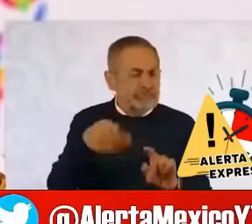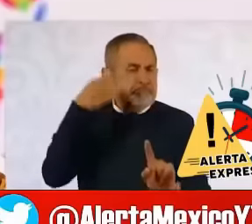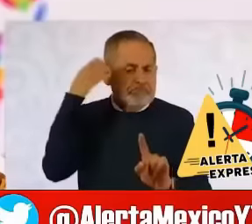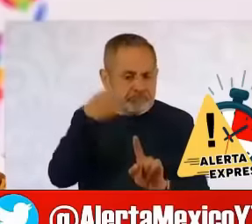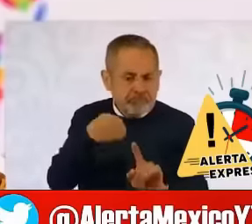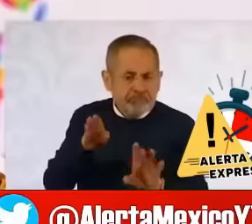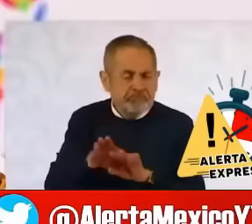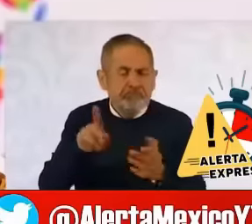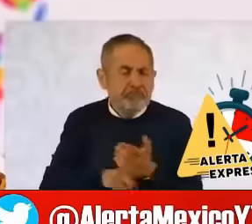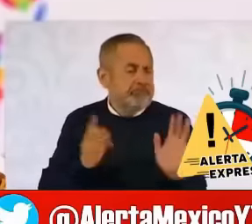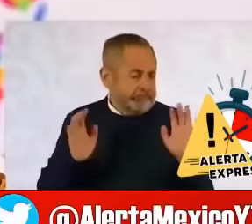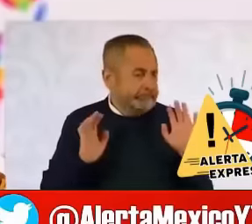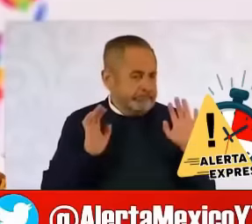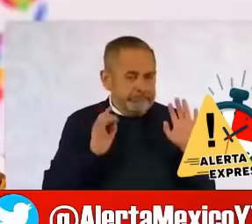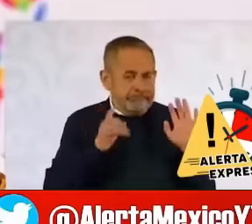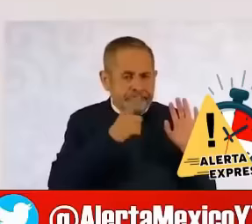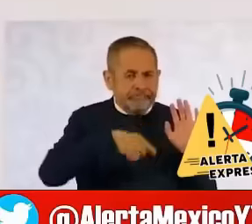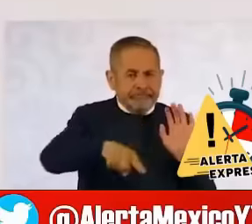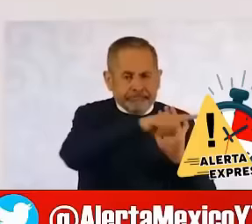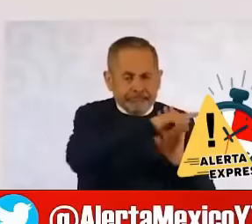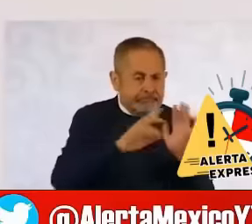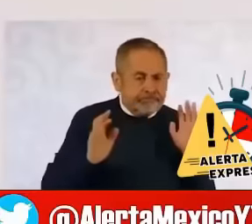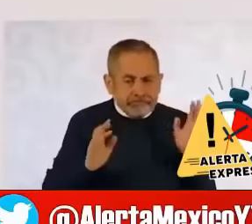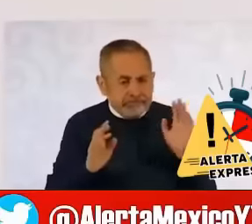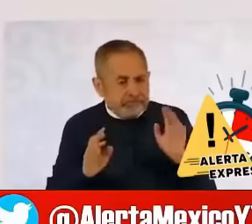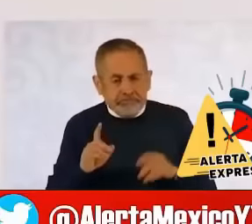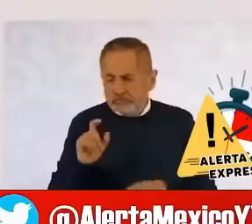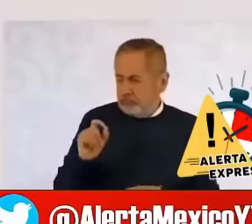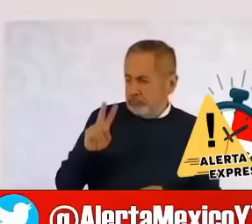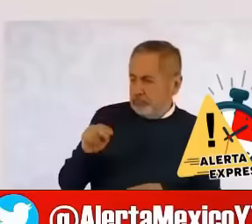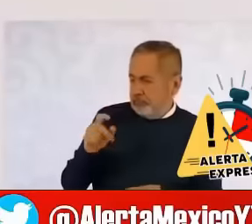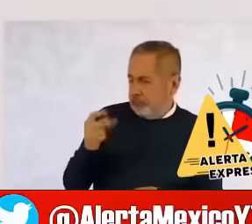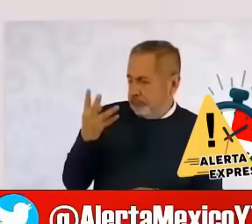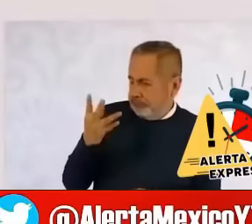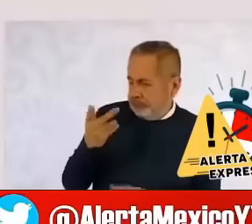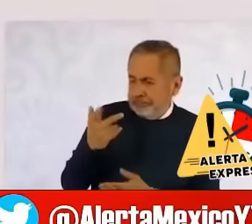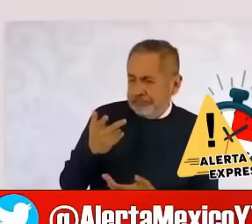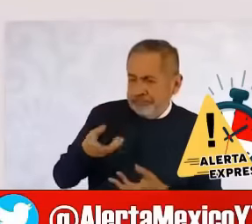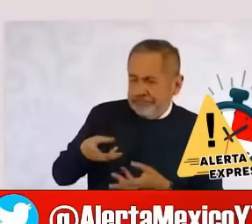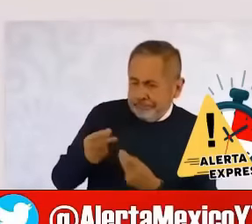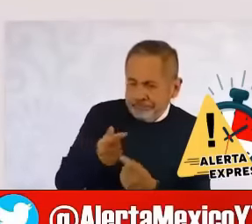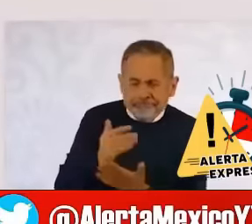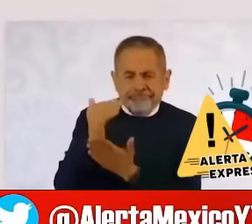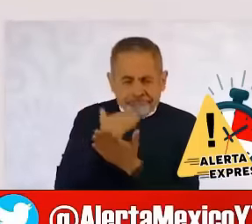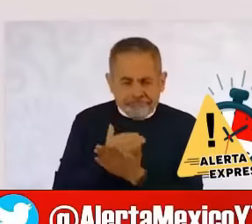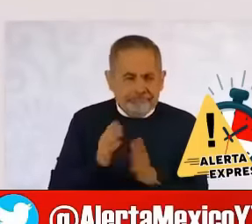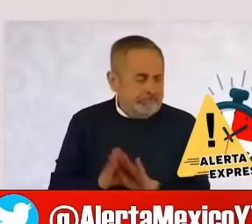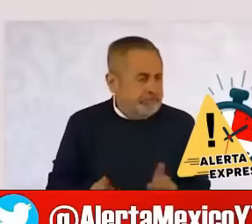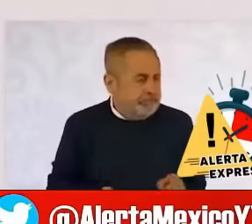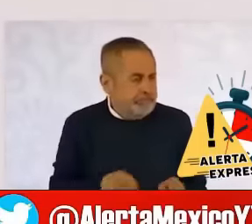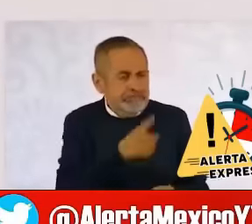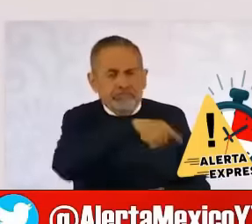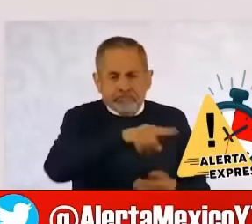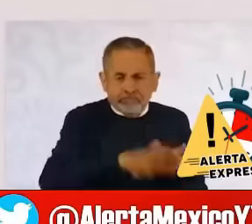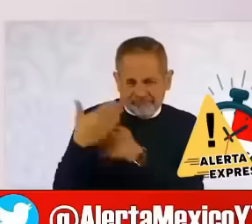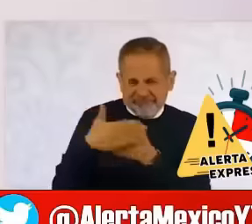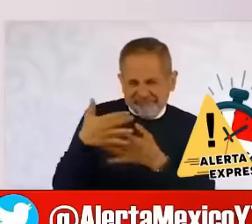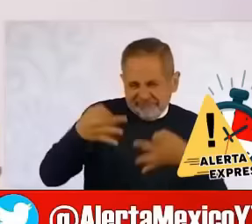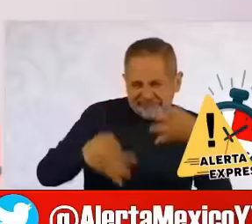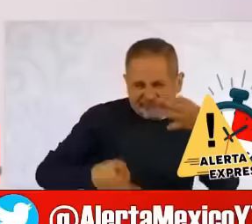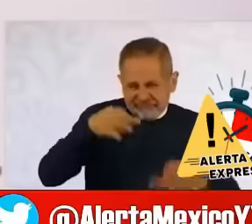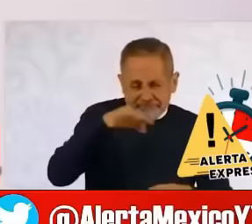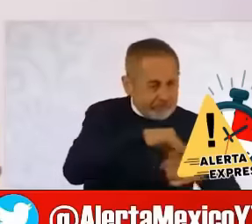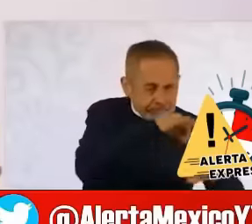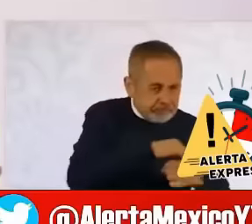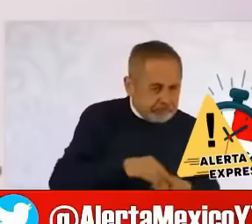es disminuir el déficit del 2024. Y las elecciones se pueden hacer